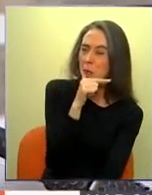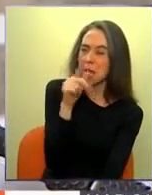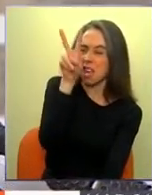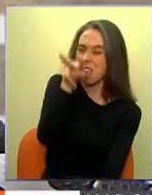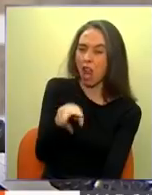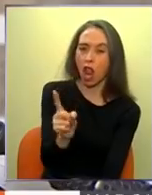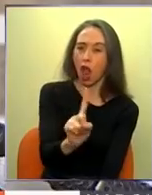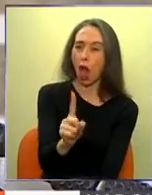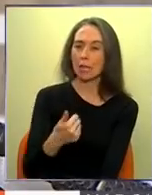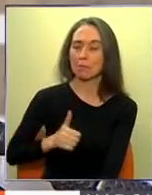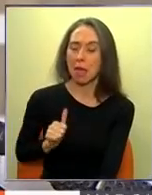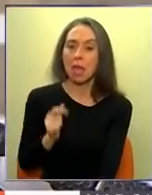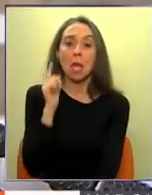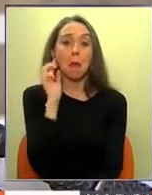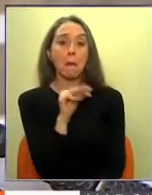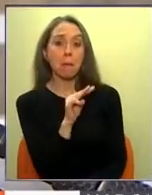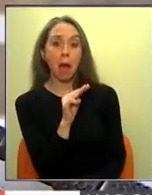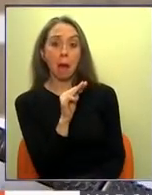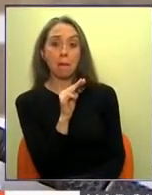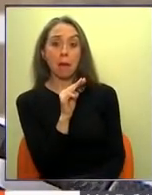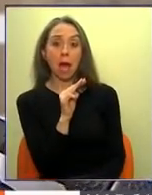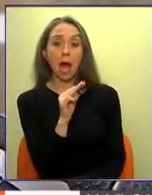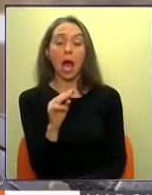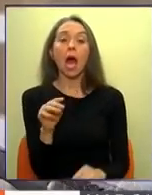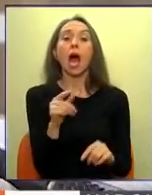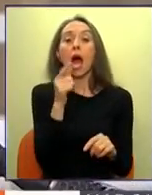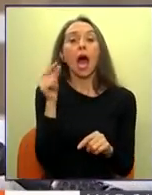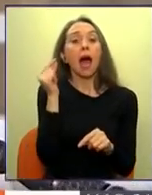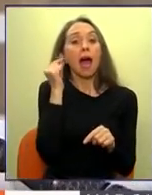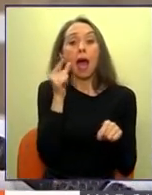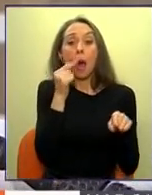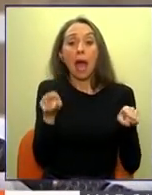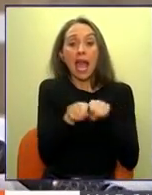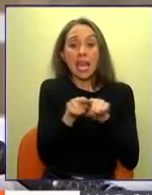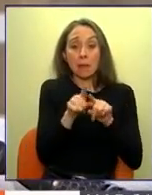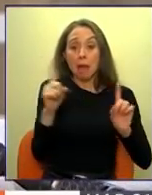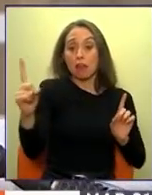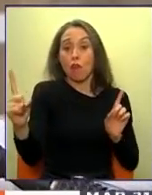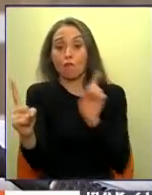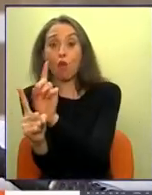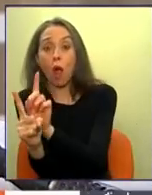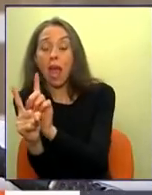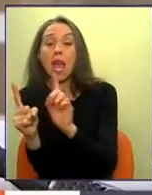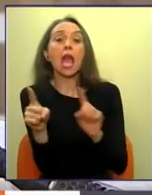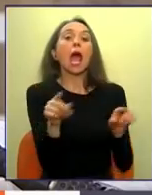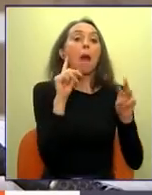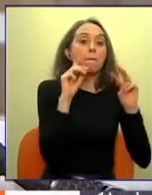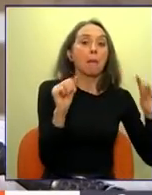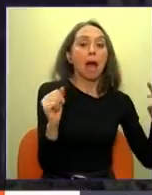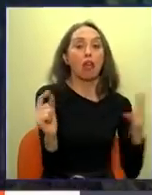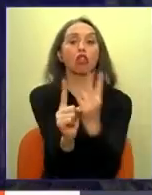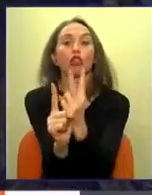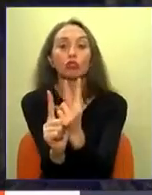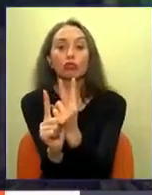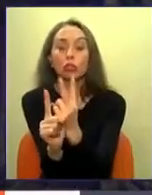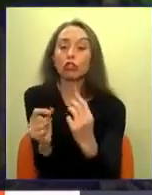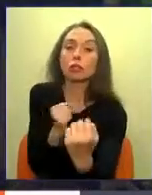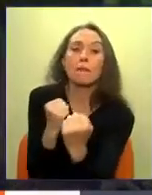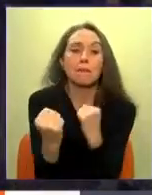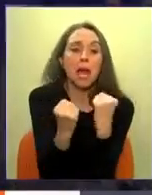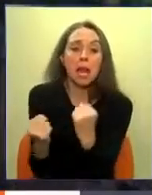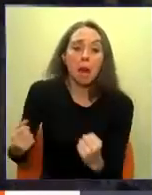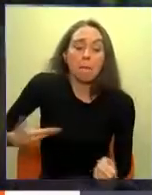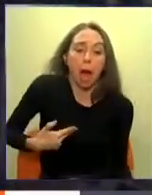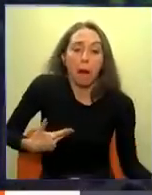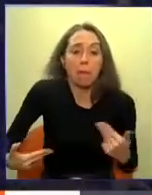Y ahí mi mamá también estuvo atrás y le llegó un balazo. Mi mamá le estaba pegando a los locos y mi hermano empezó a forcejear más con ellos. Madre e